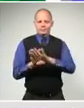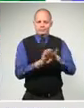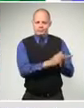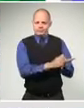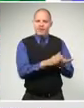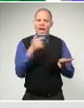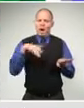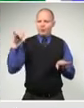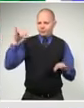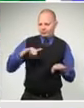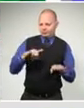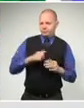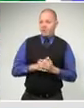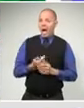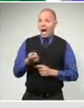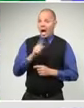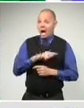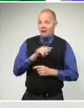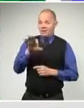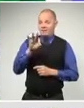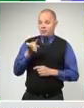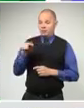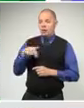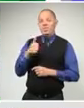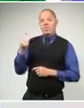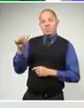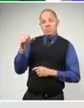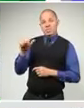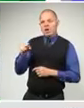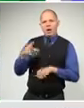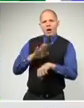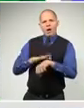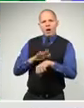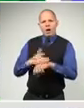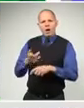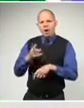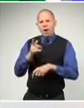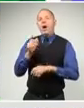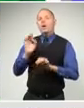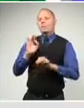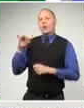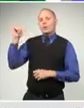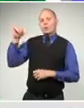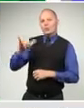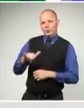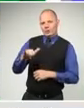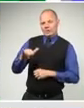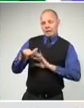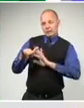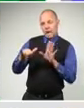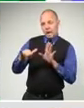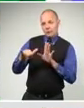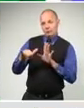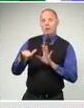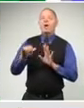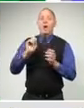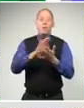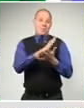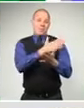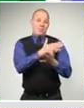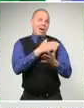0,9% de los diagnosticados ayer con fuente de infección en el extranjero, y ya se acumulan